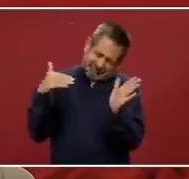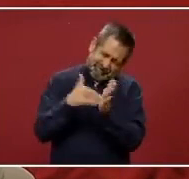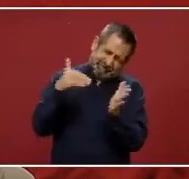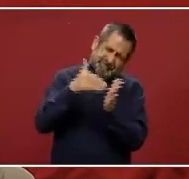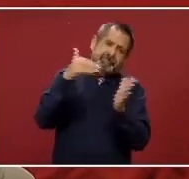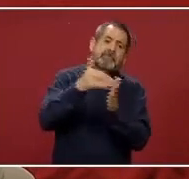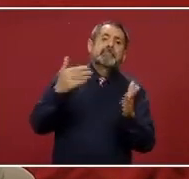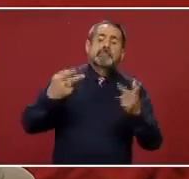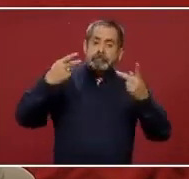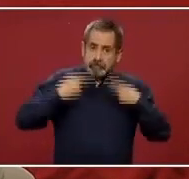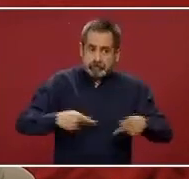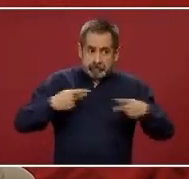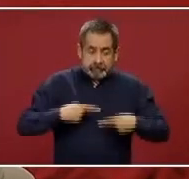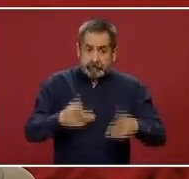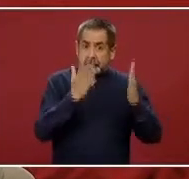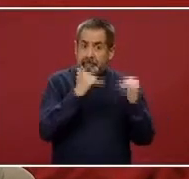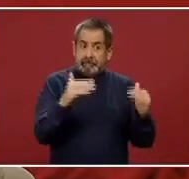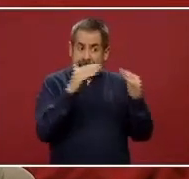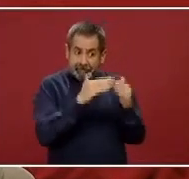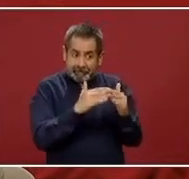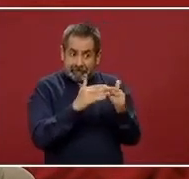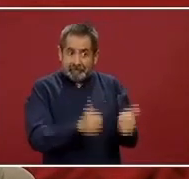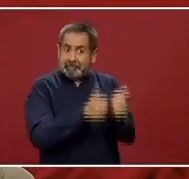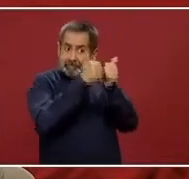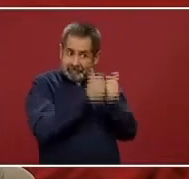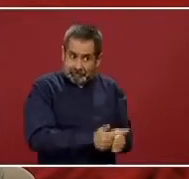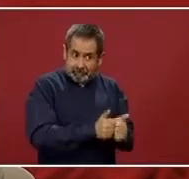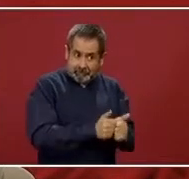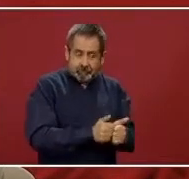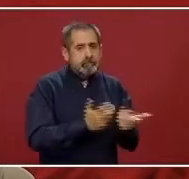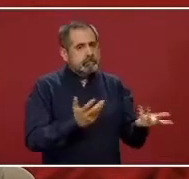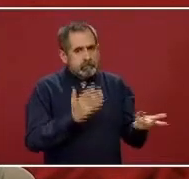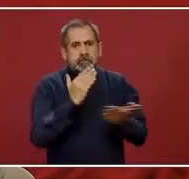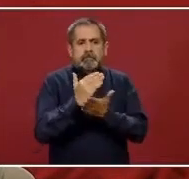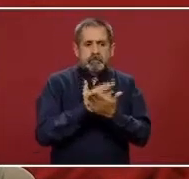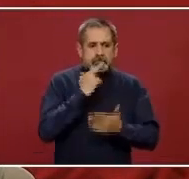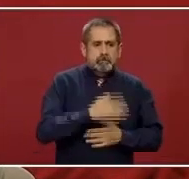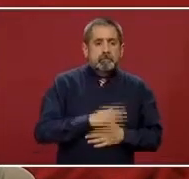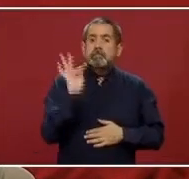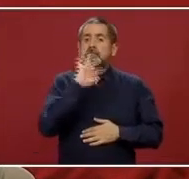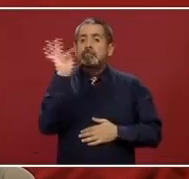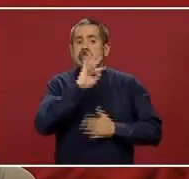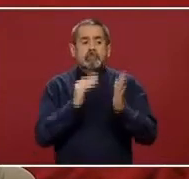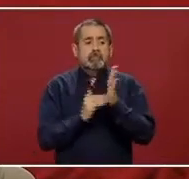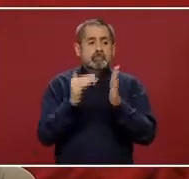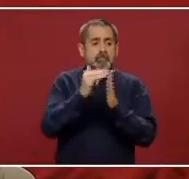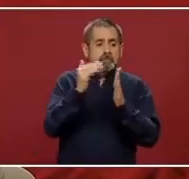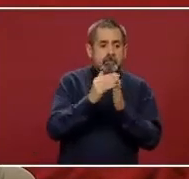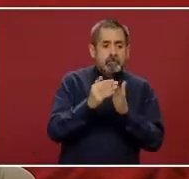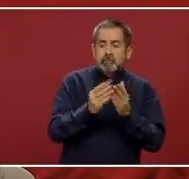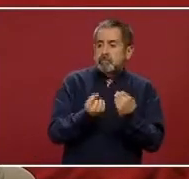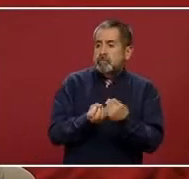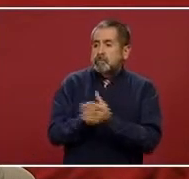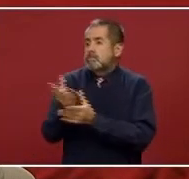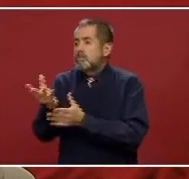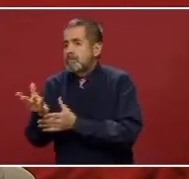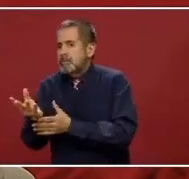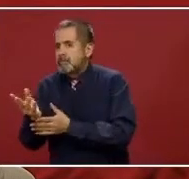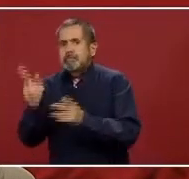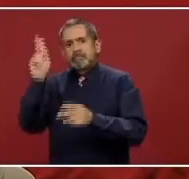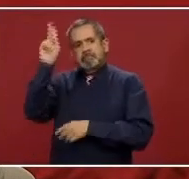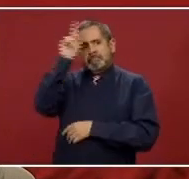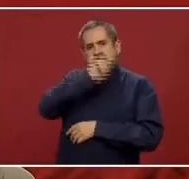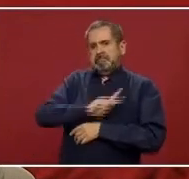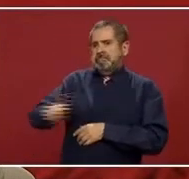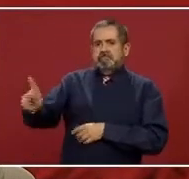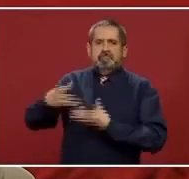millones de personas se salen de la circulación, entonces se logra reducir